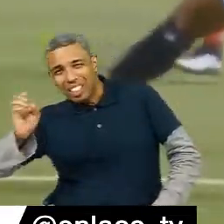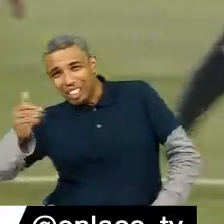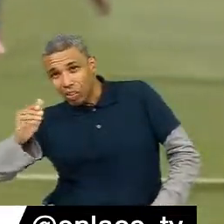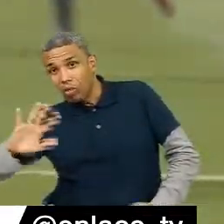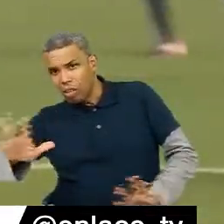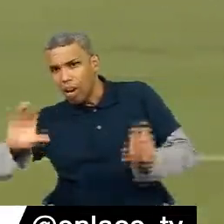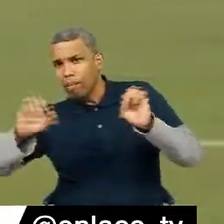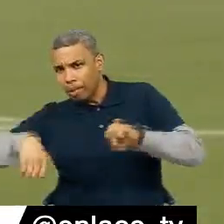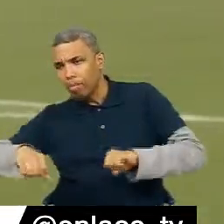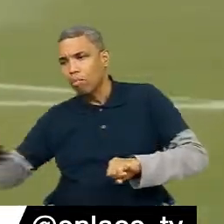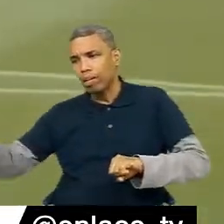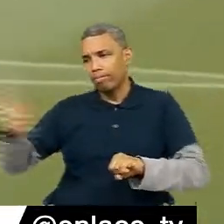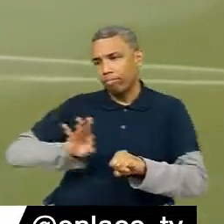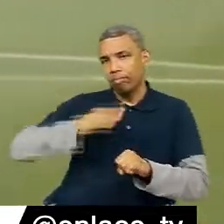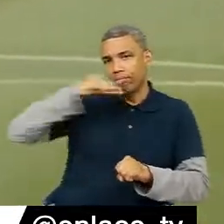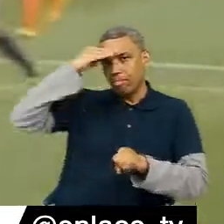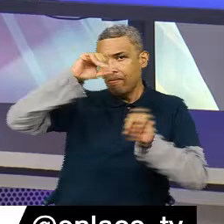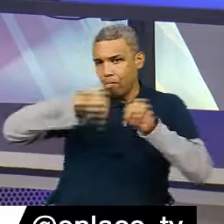técnico.